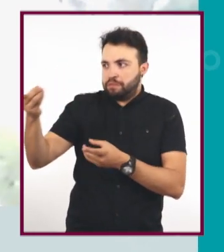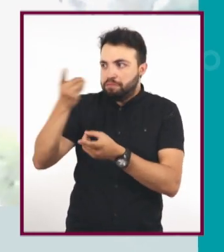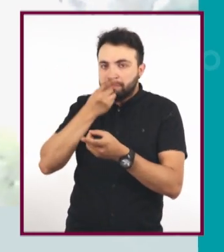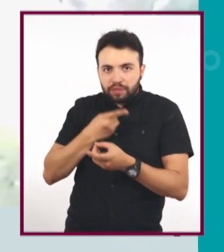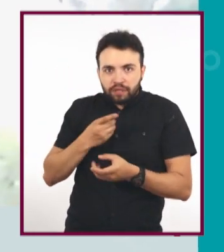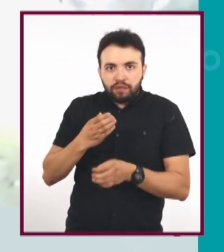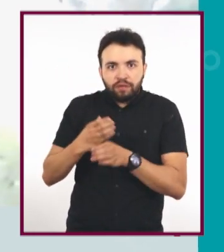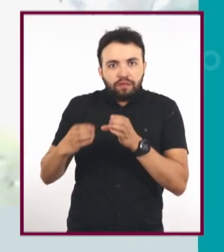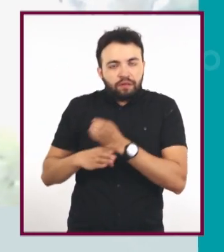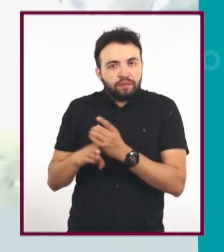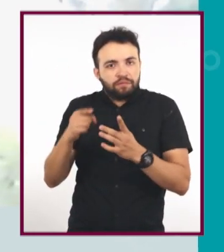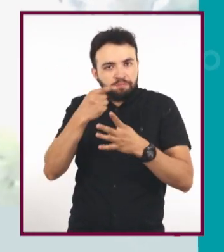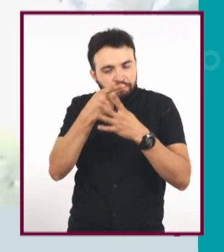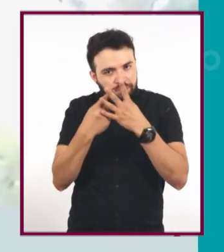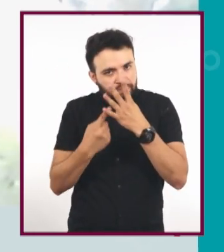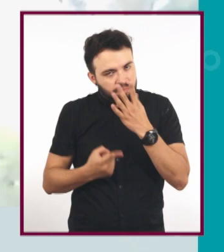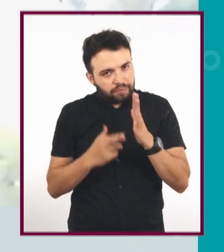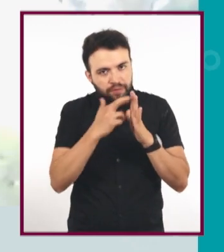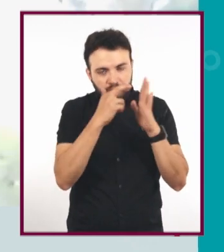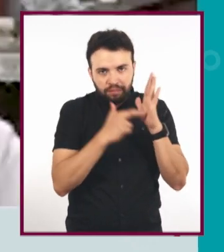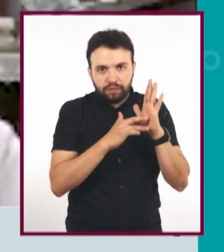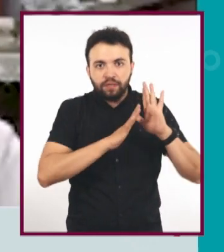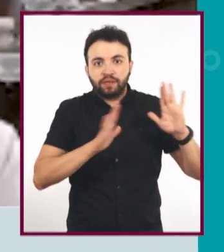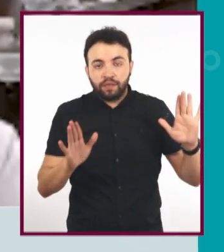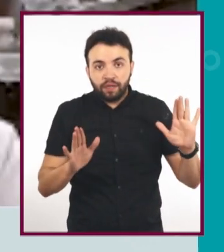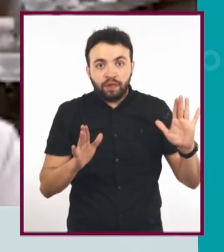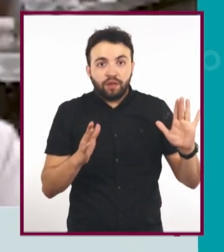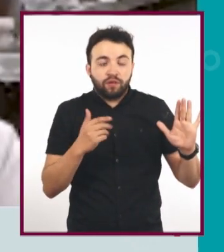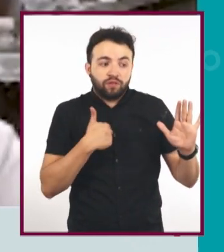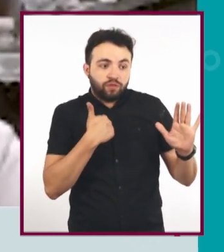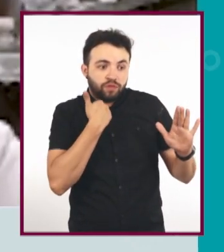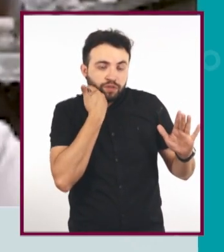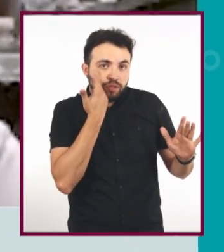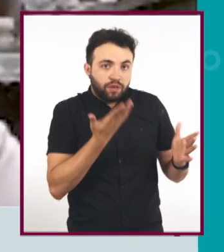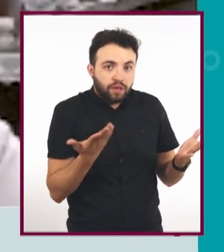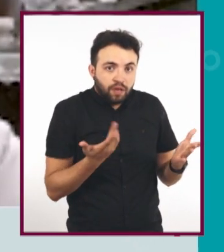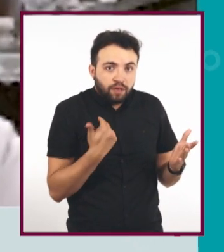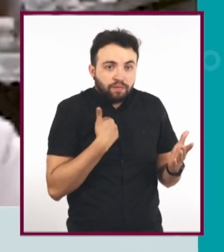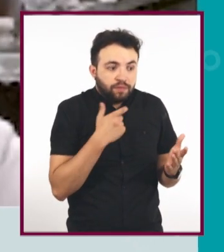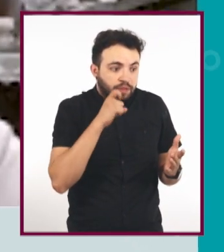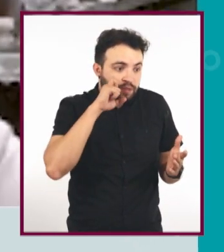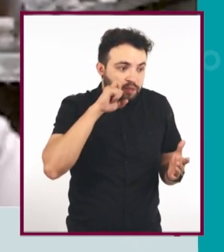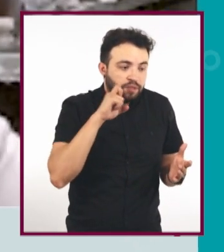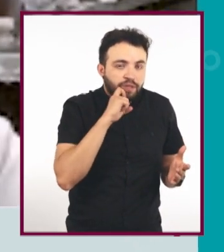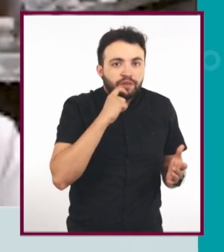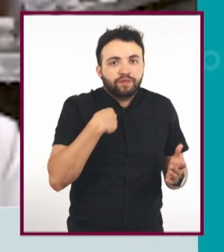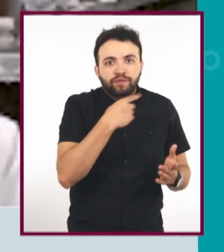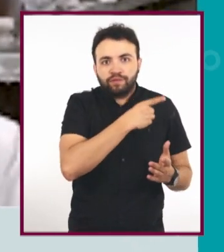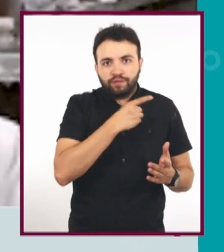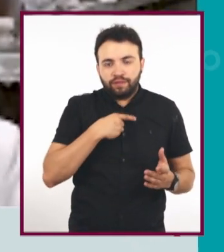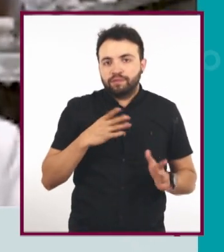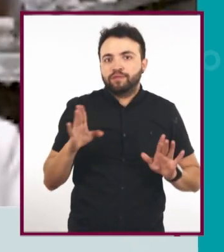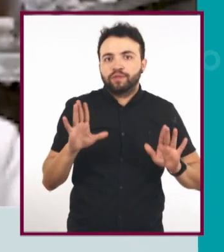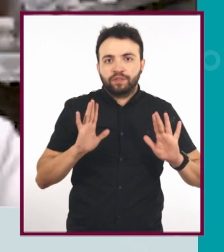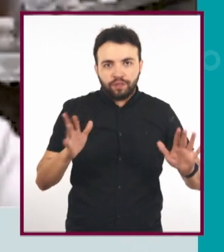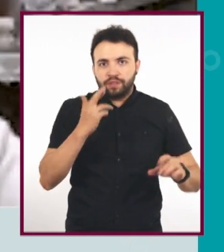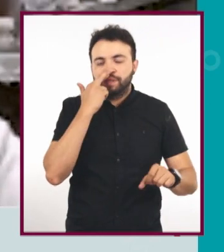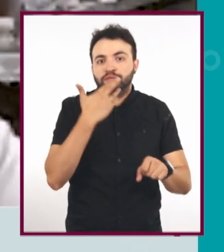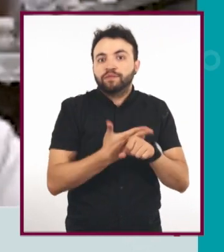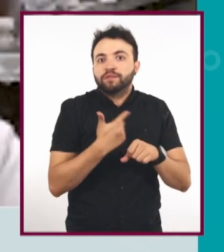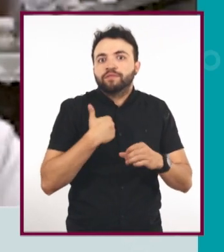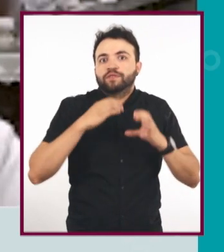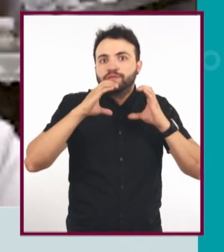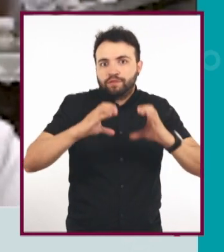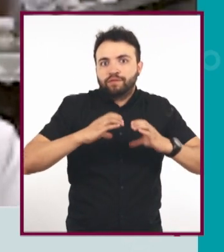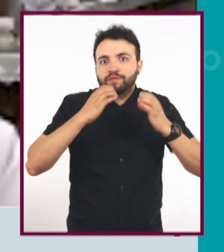que pues la mayoría pues creo que desconoce de ellos. Lo más importante es brindarles la información necesaria